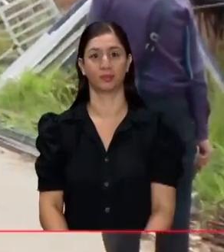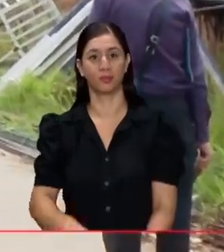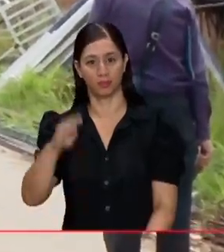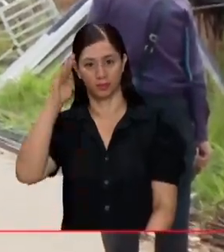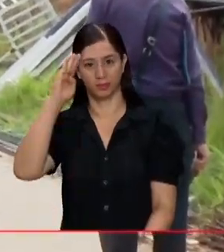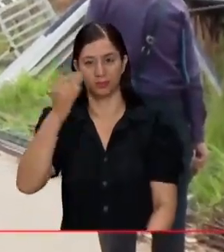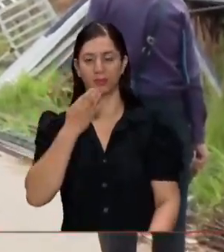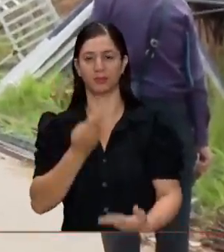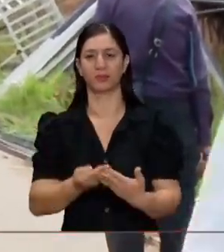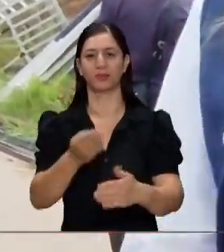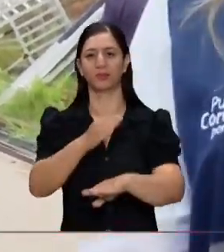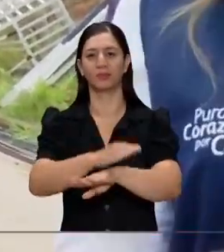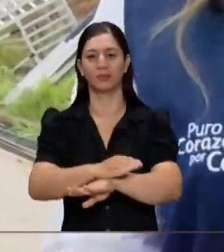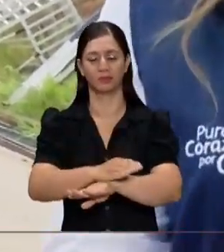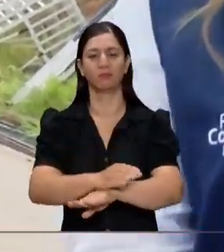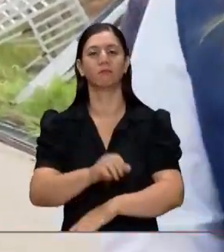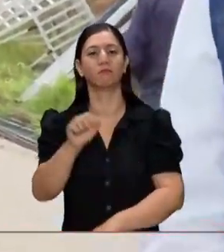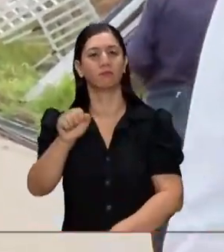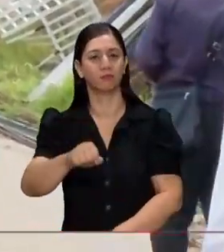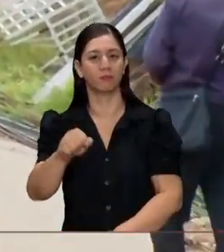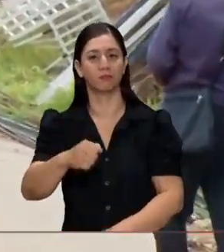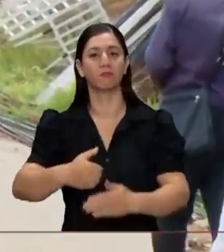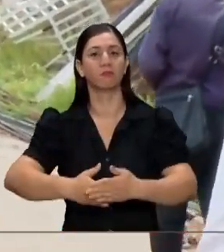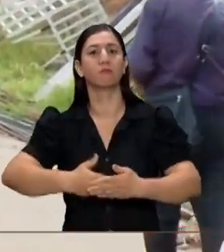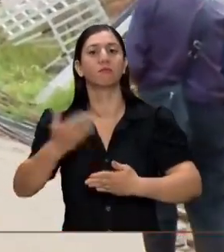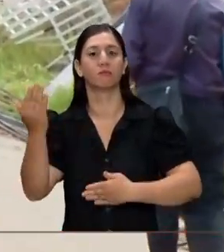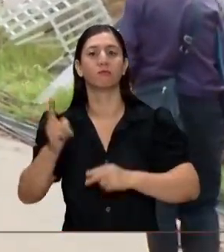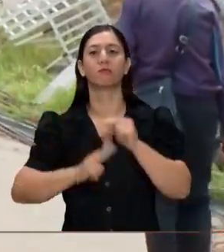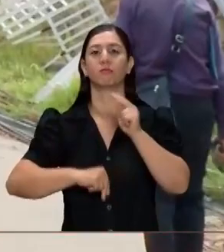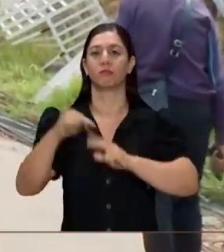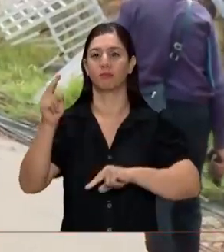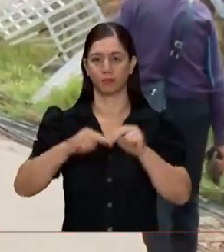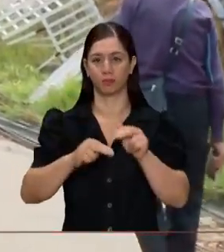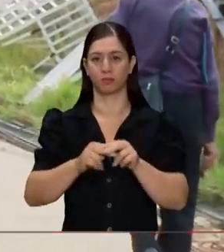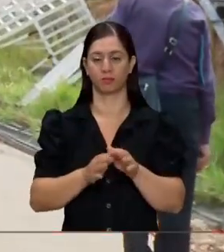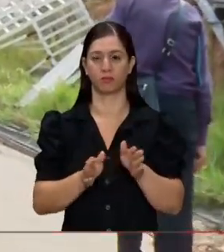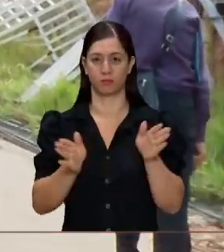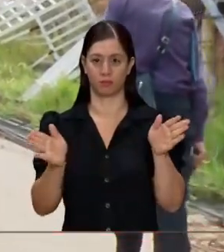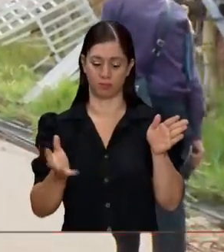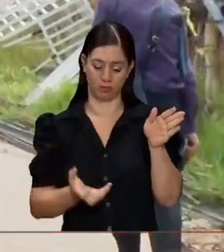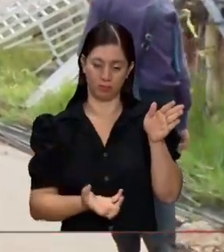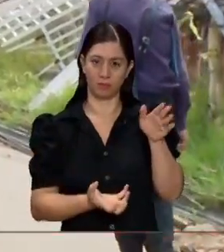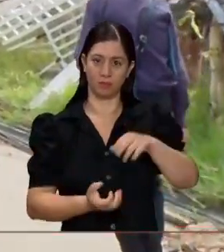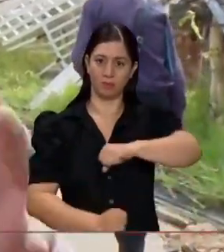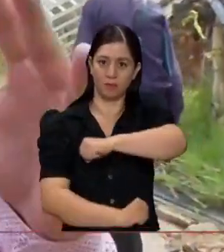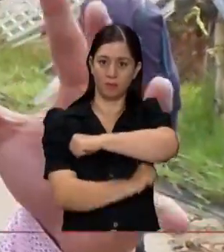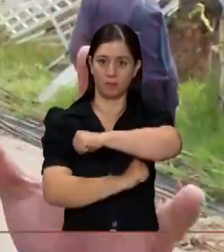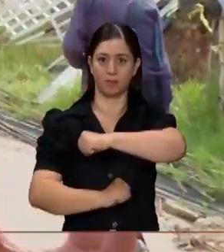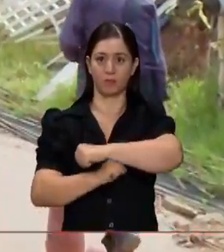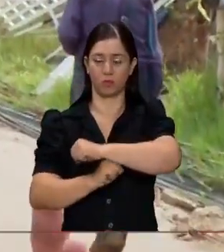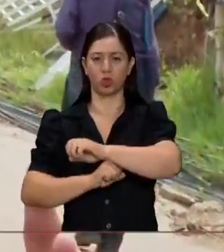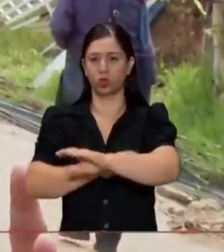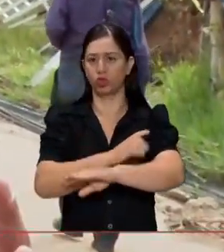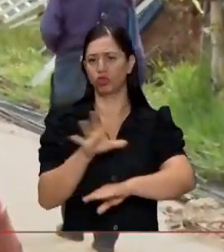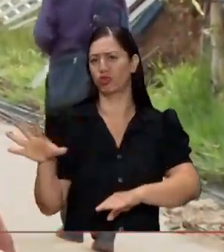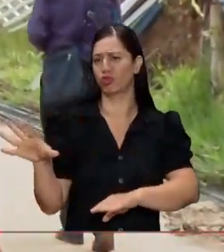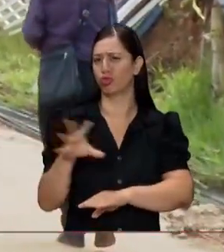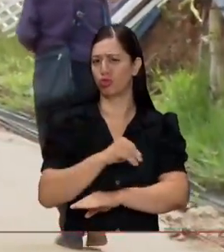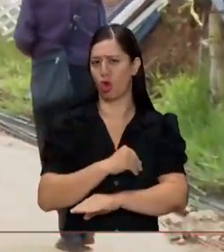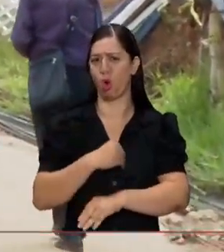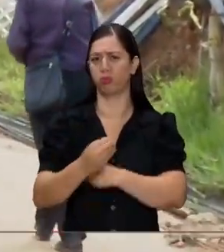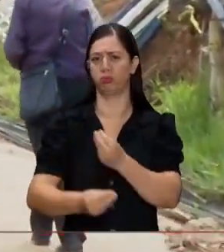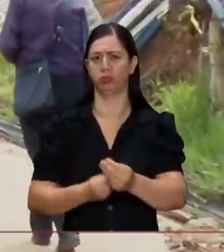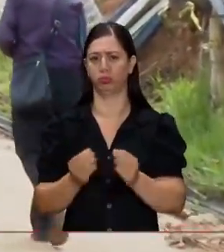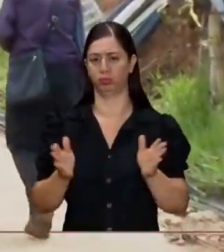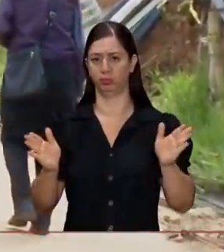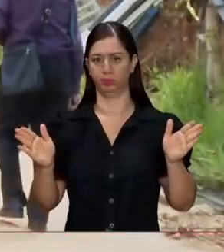Hola, muy buenas tardes. Pues así es, comienzan las obras para el desmonte de la estructura que abarca todo el monumento de Cristo